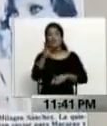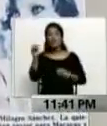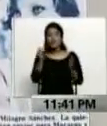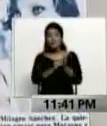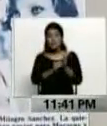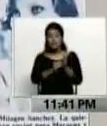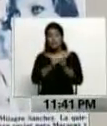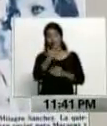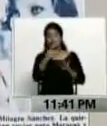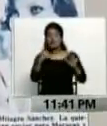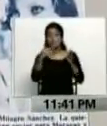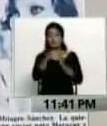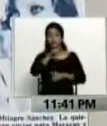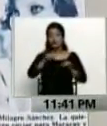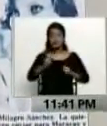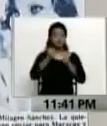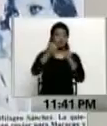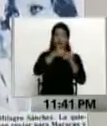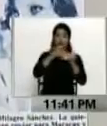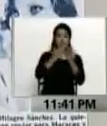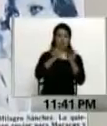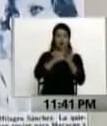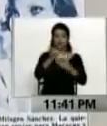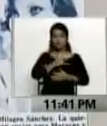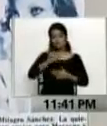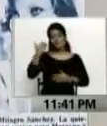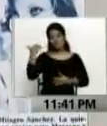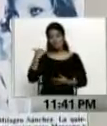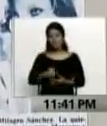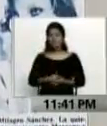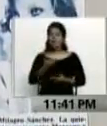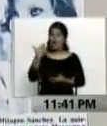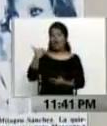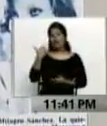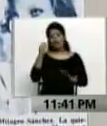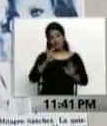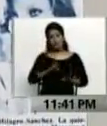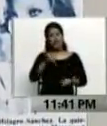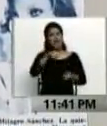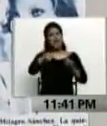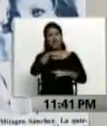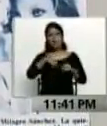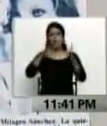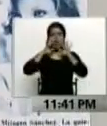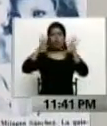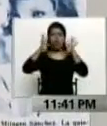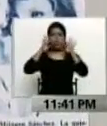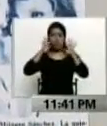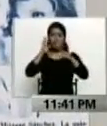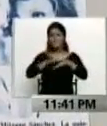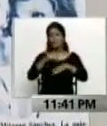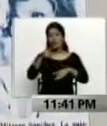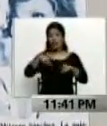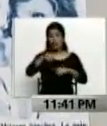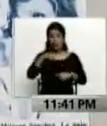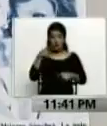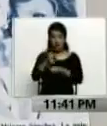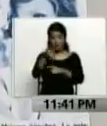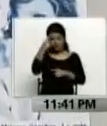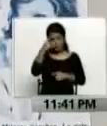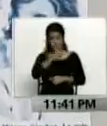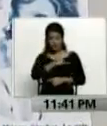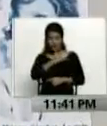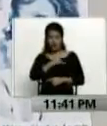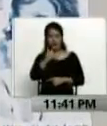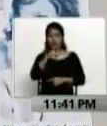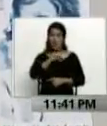56,000 los que quedaron sin cupo en el año 77 así era por eso es que ellos chillan ahorita cuando se le está obligando a